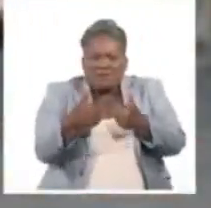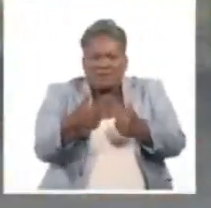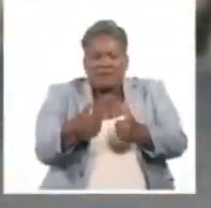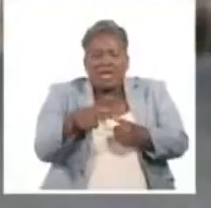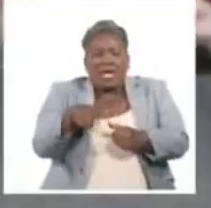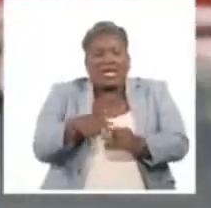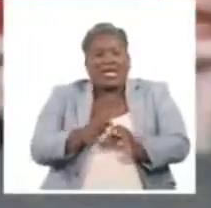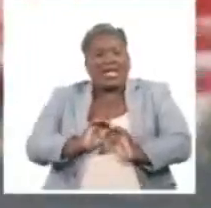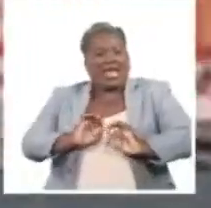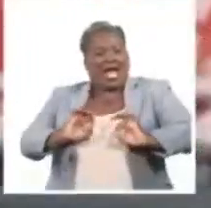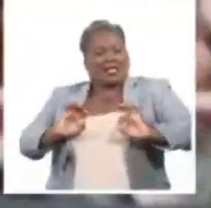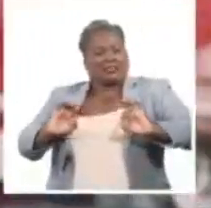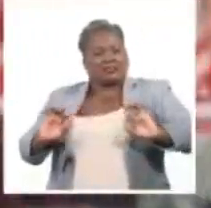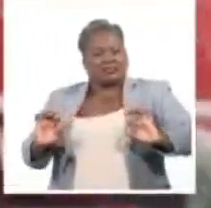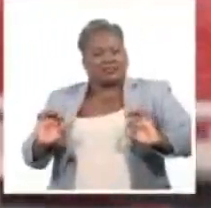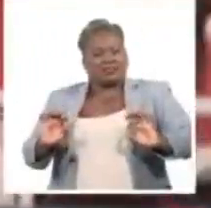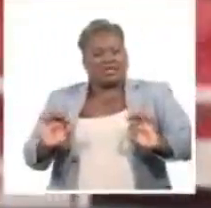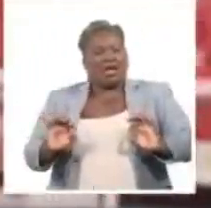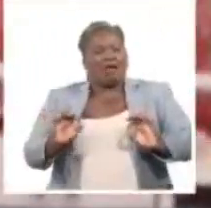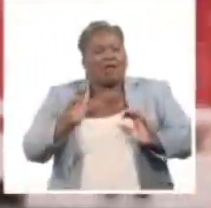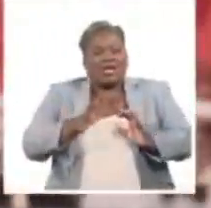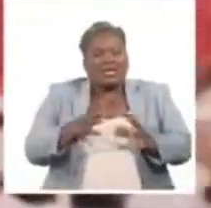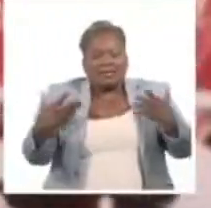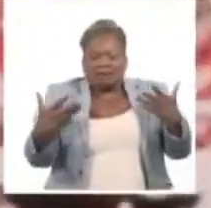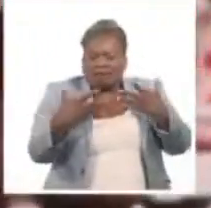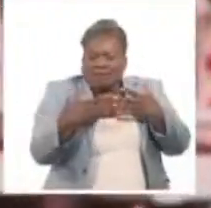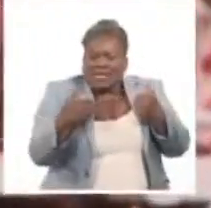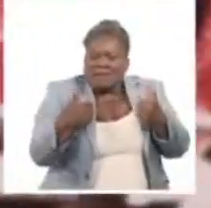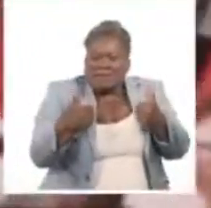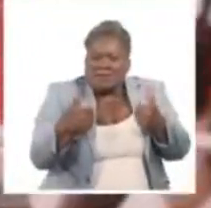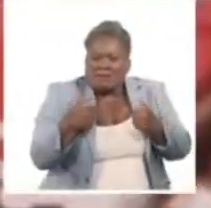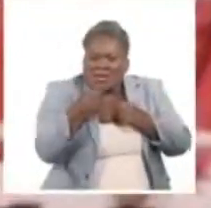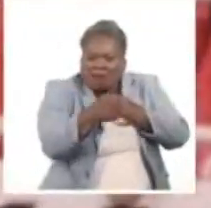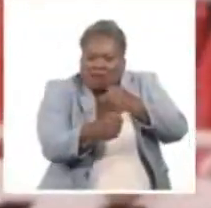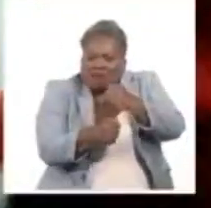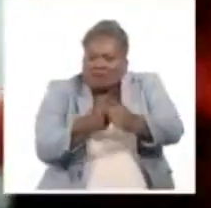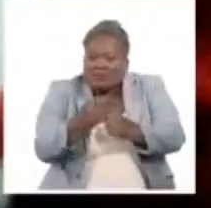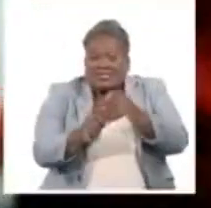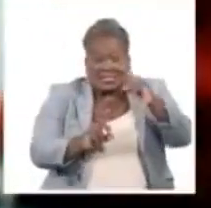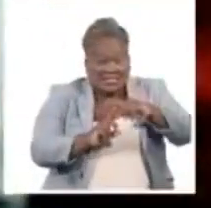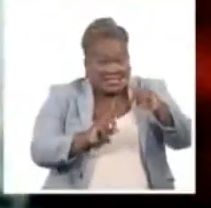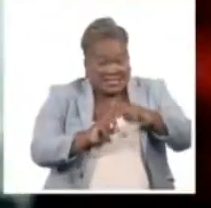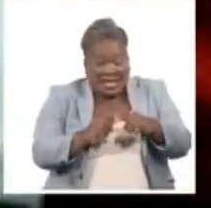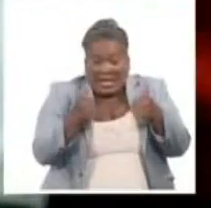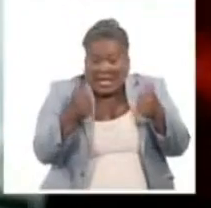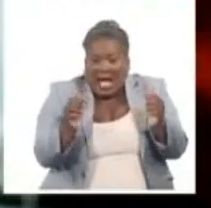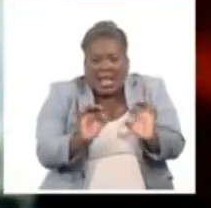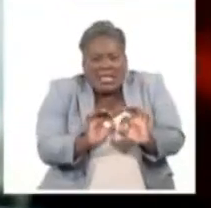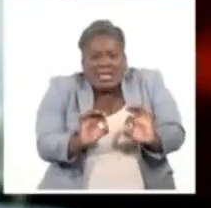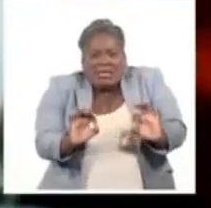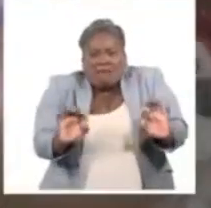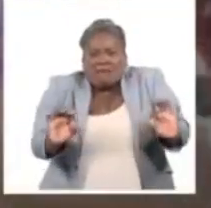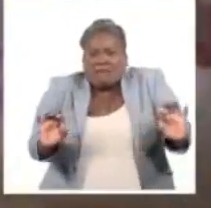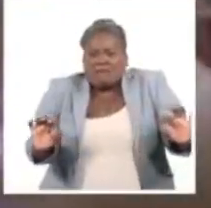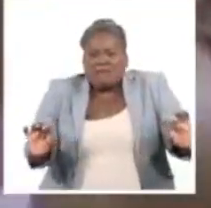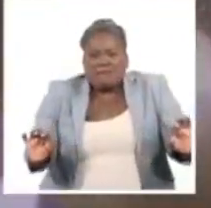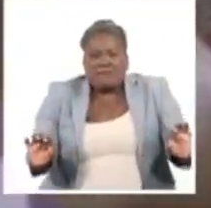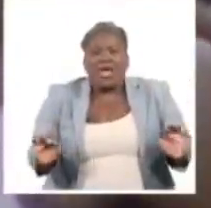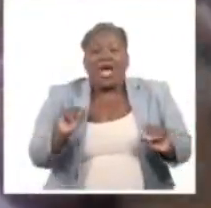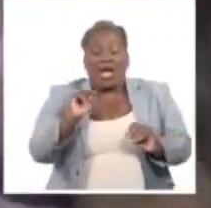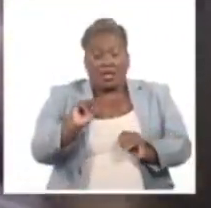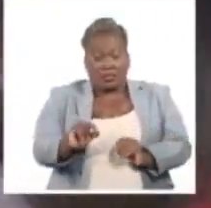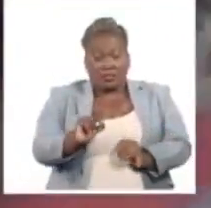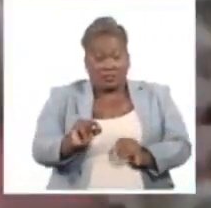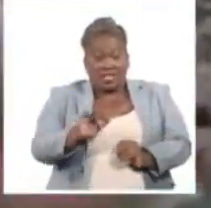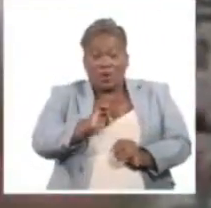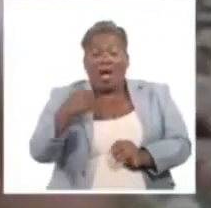estilo, elegancia y sincronización. Poseedor de una técnica bien depurada, el discípulo del también